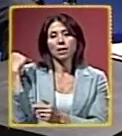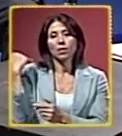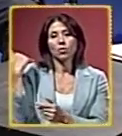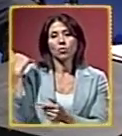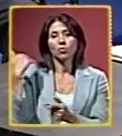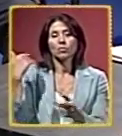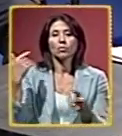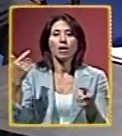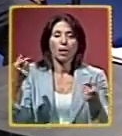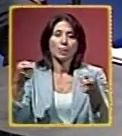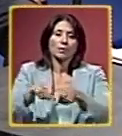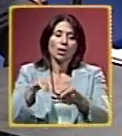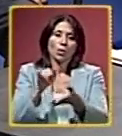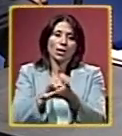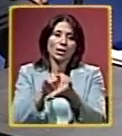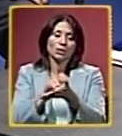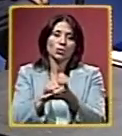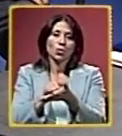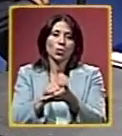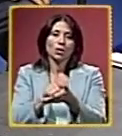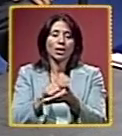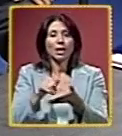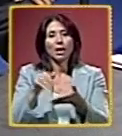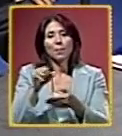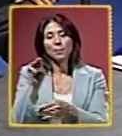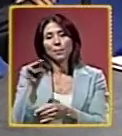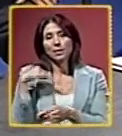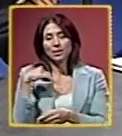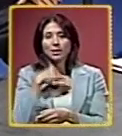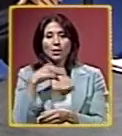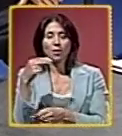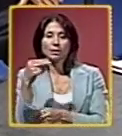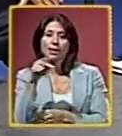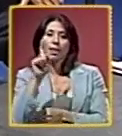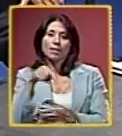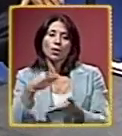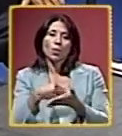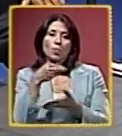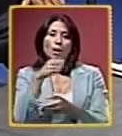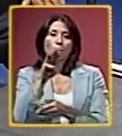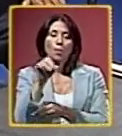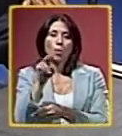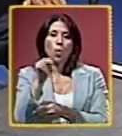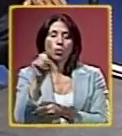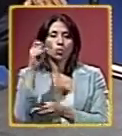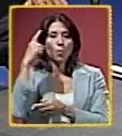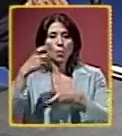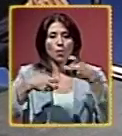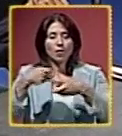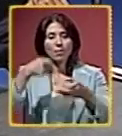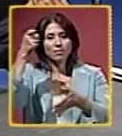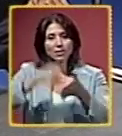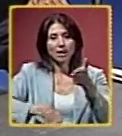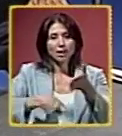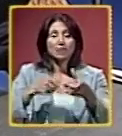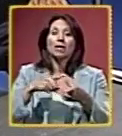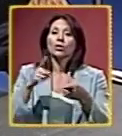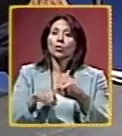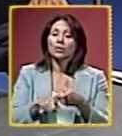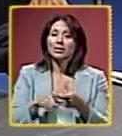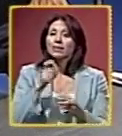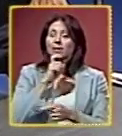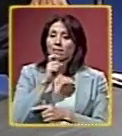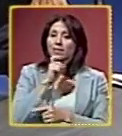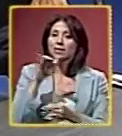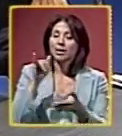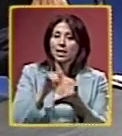comprarles bonos por problemas fiscales. Entonces, que es un uso ilegítimo de las tarifas, ¿verdad? No deben usarse para financiar